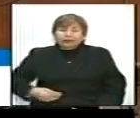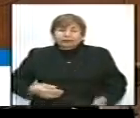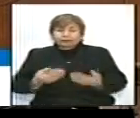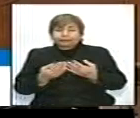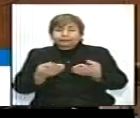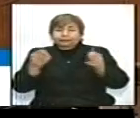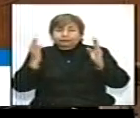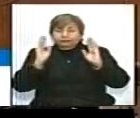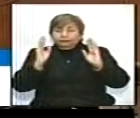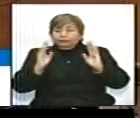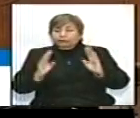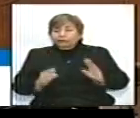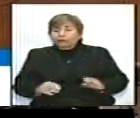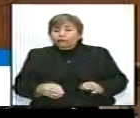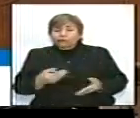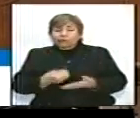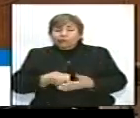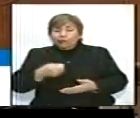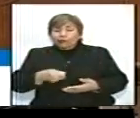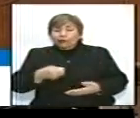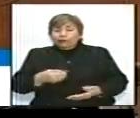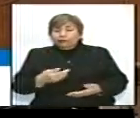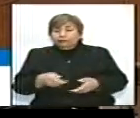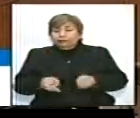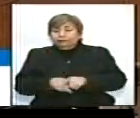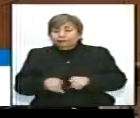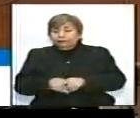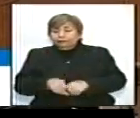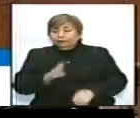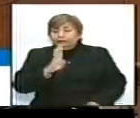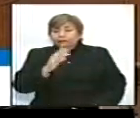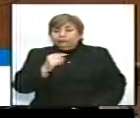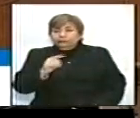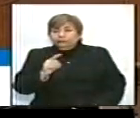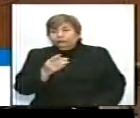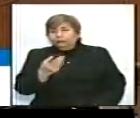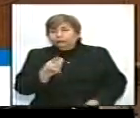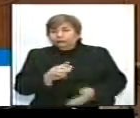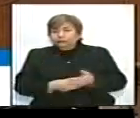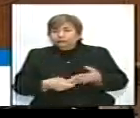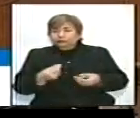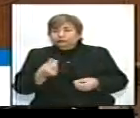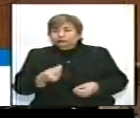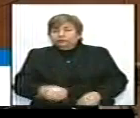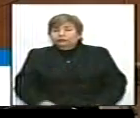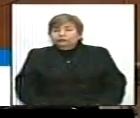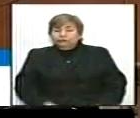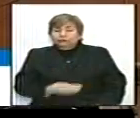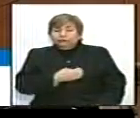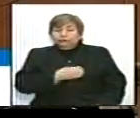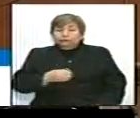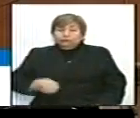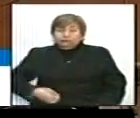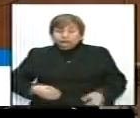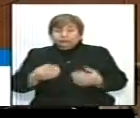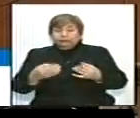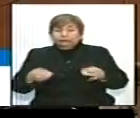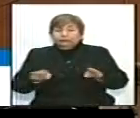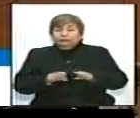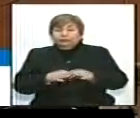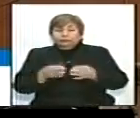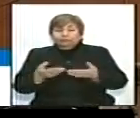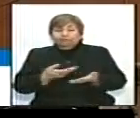gobierno regional, con una inversión del GORE de al menos 4.5 millones de soles. El estado actual respecto a esta